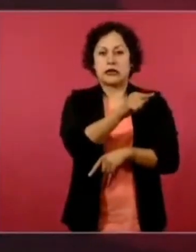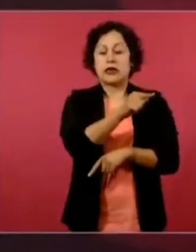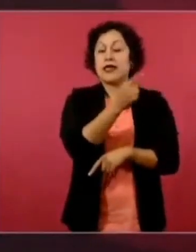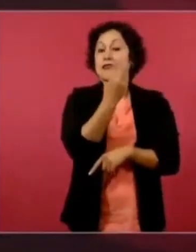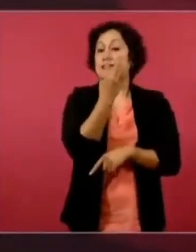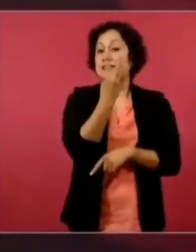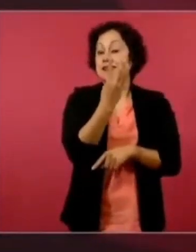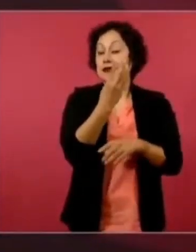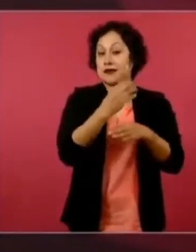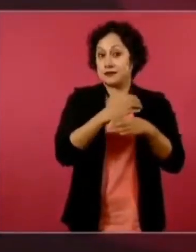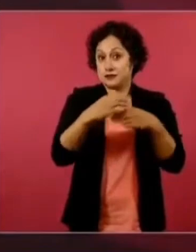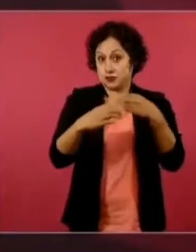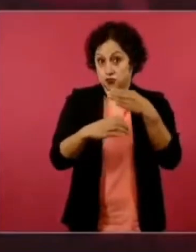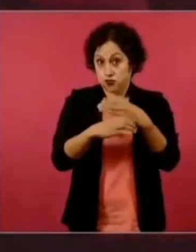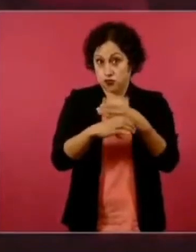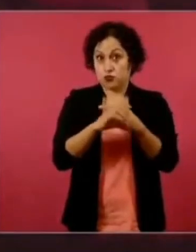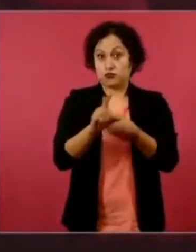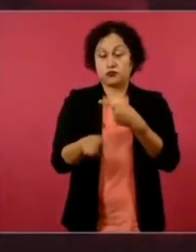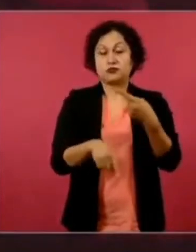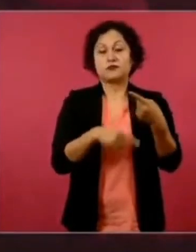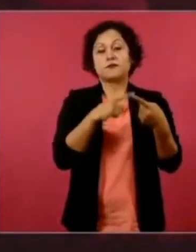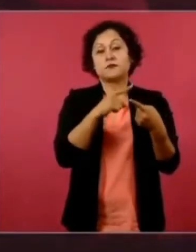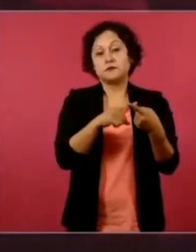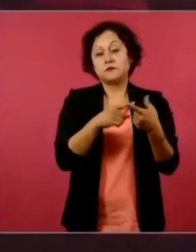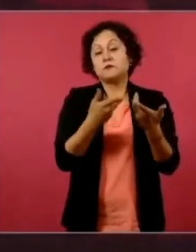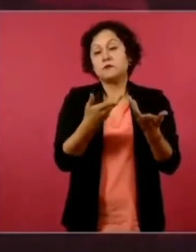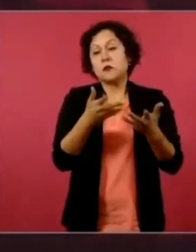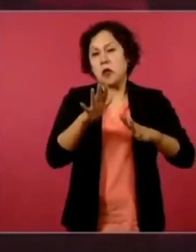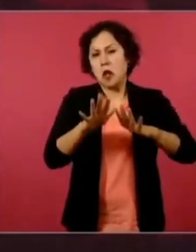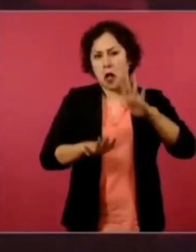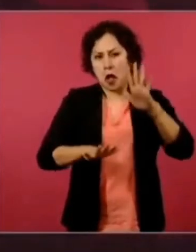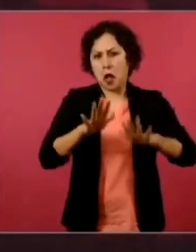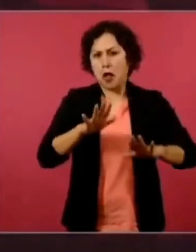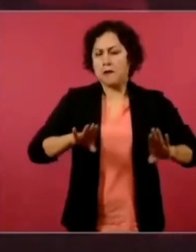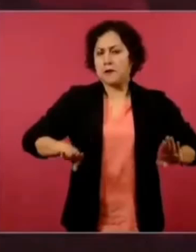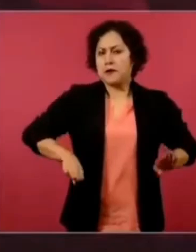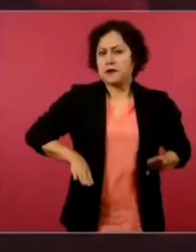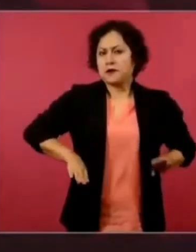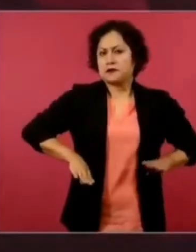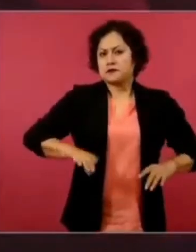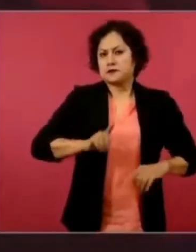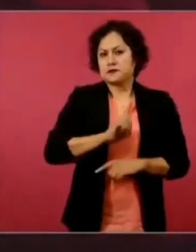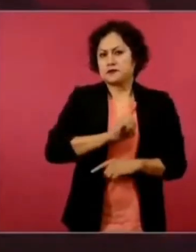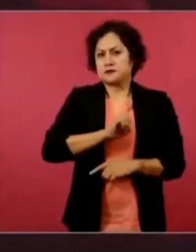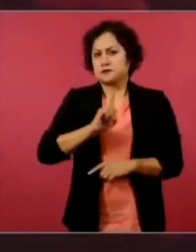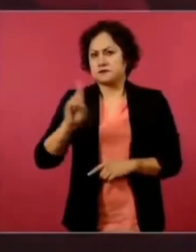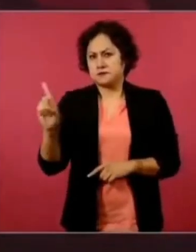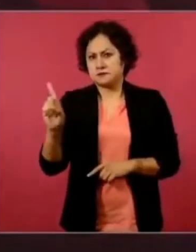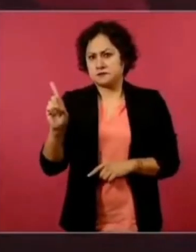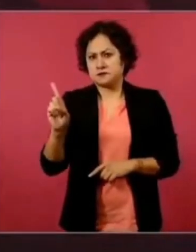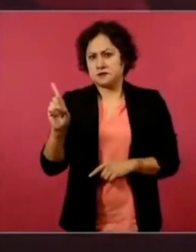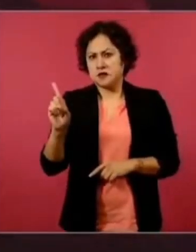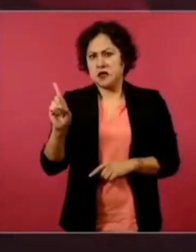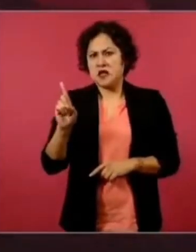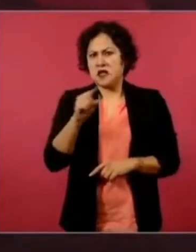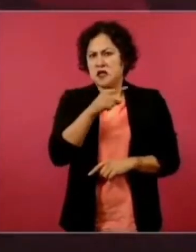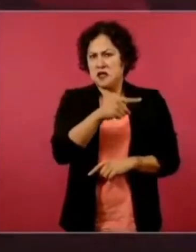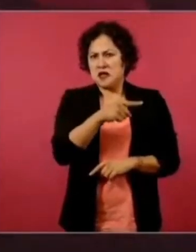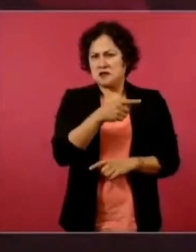Un derechoso, facho, se distingue por tres cosas.